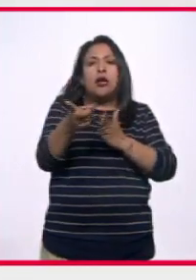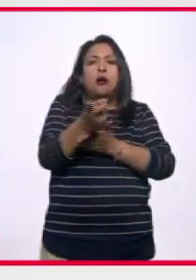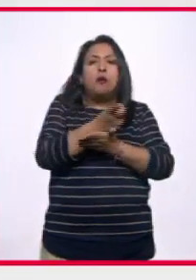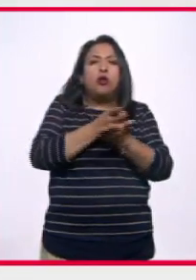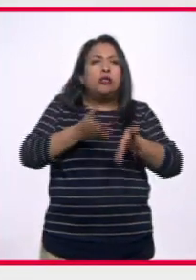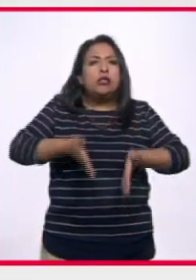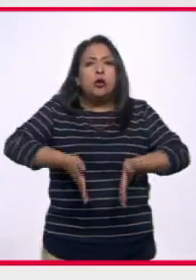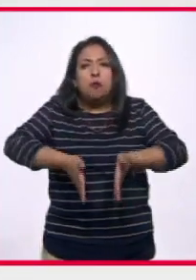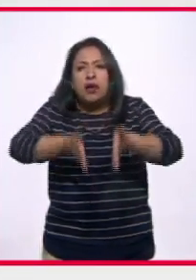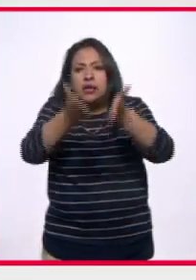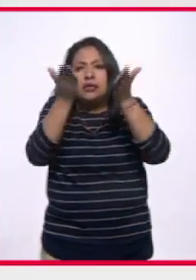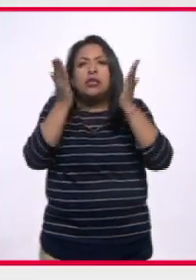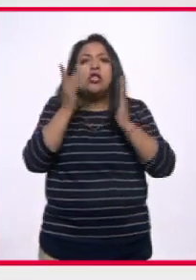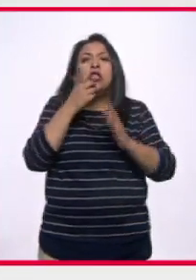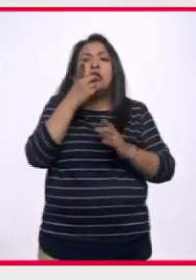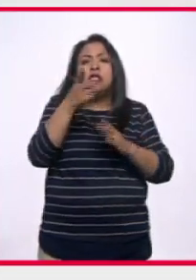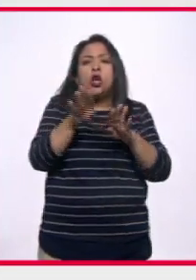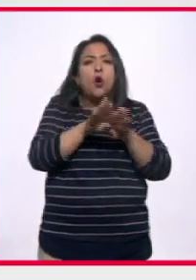dirección